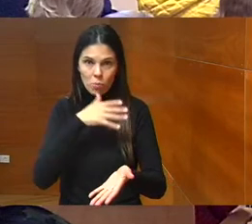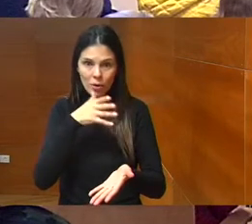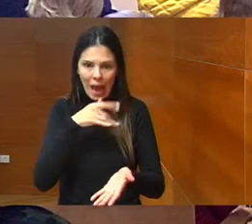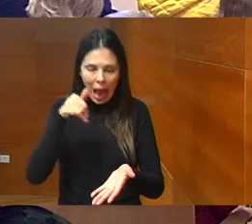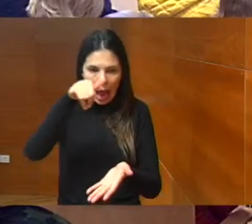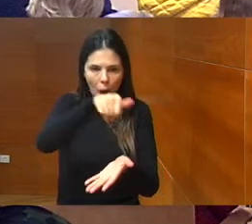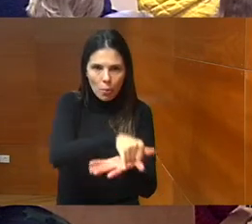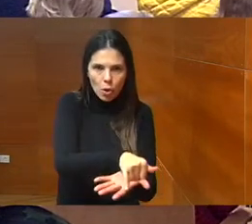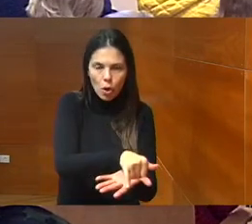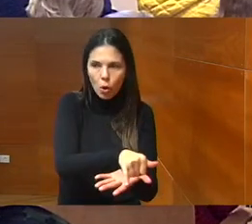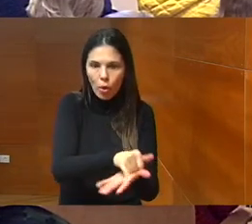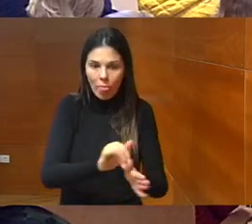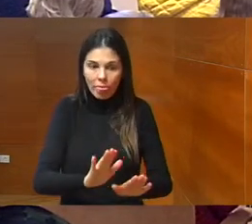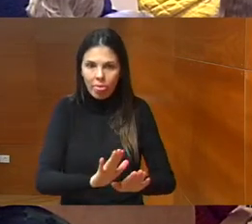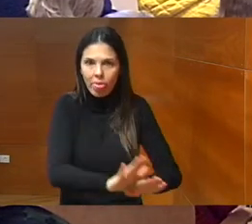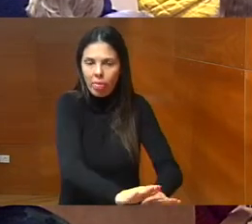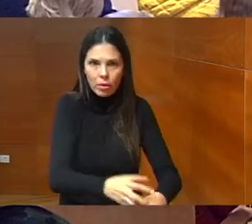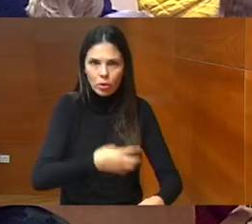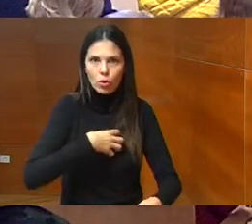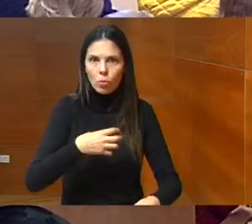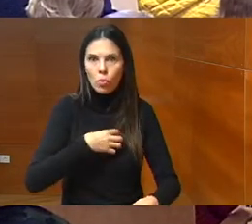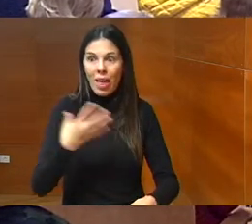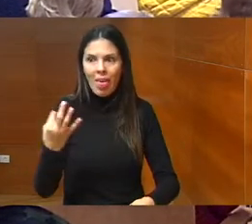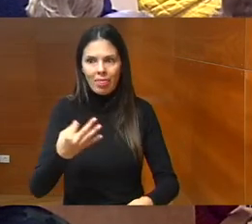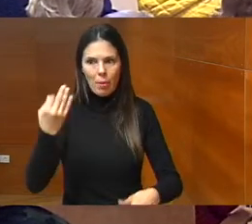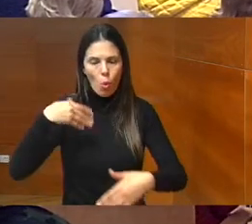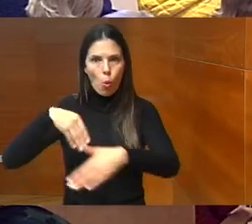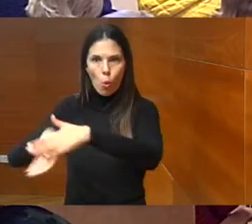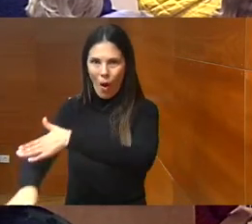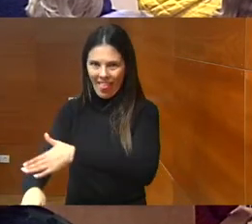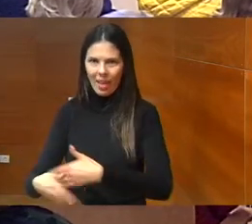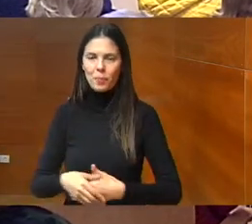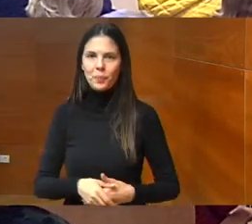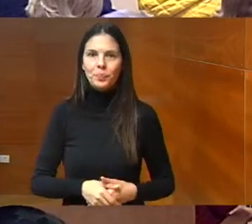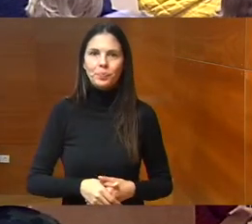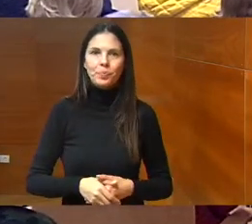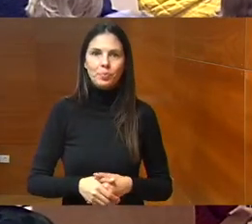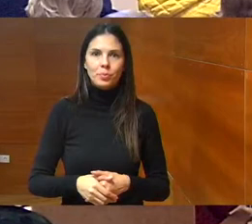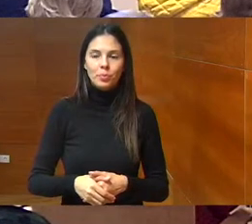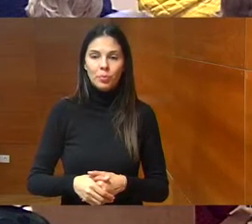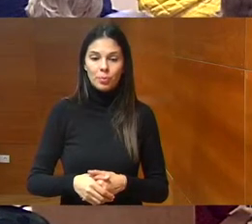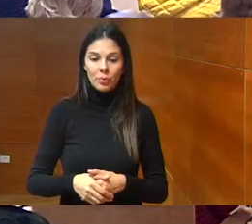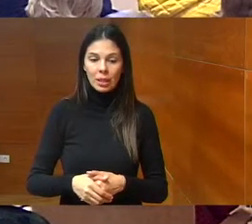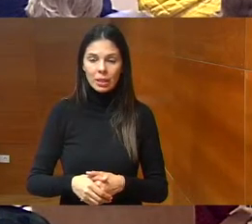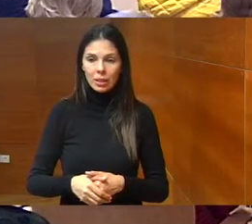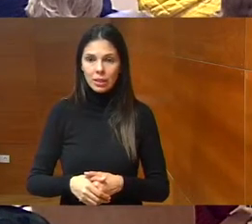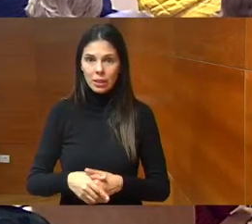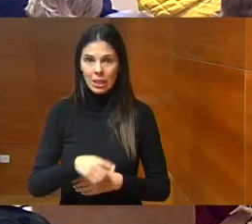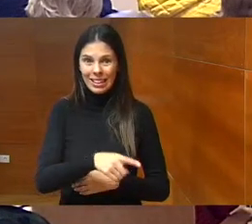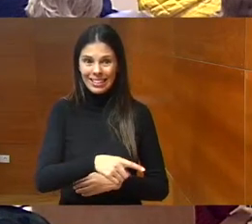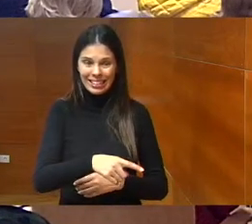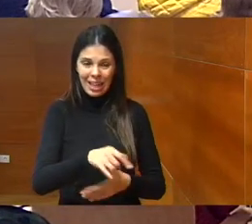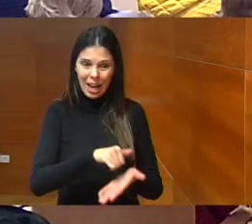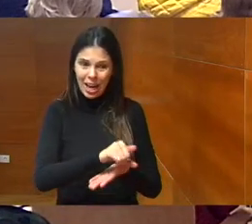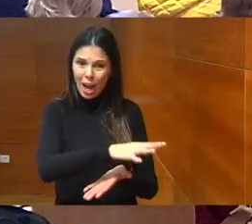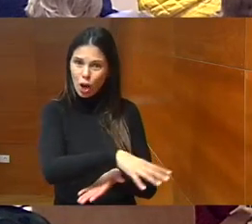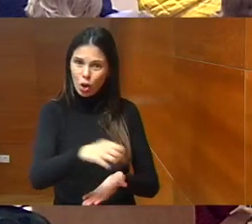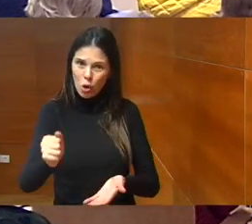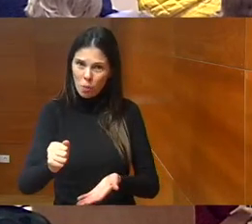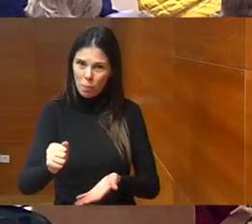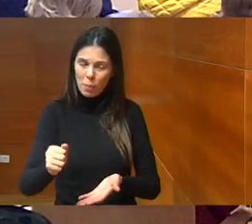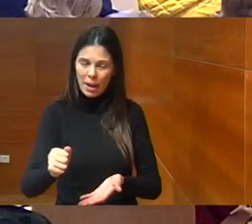no podía quedar o sea tenía que quedar el resguardo no o qué mercable esto piñeiro eulerio